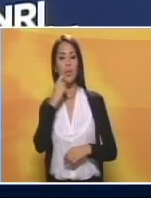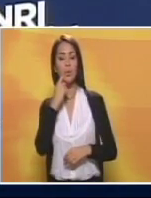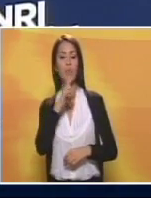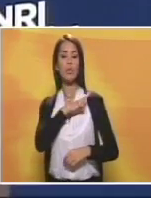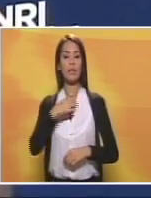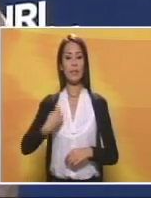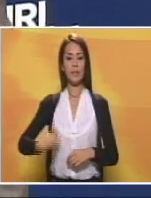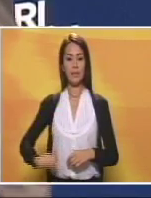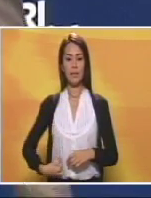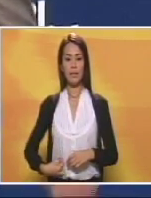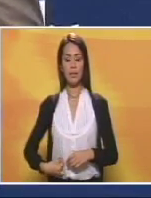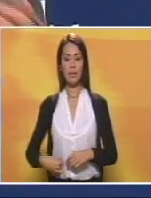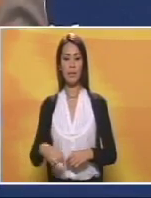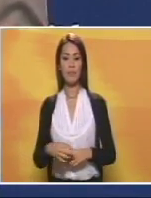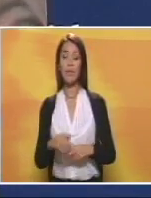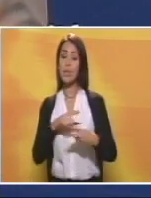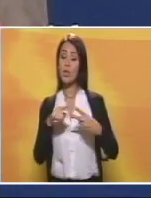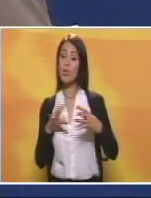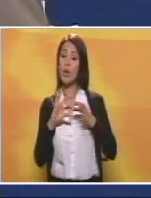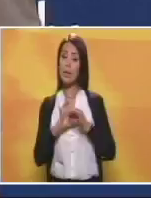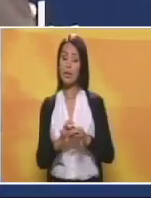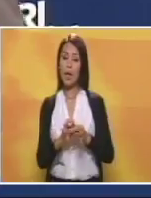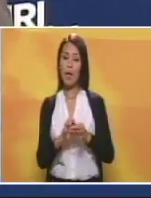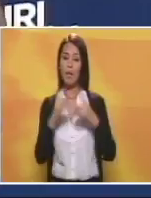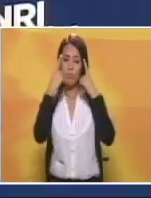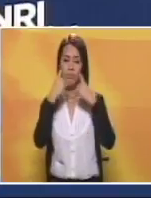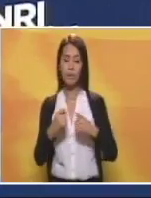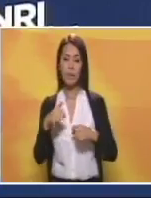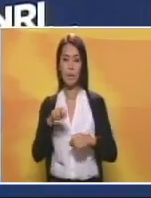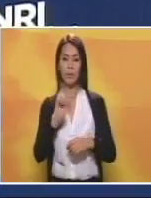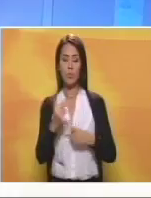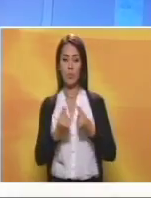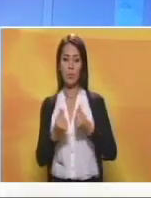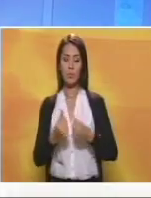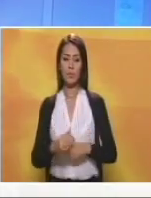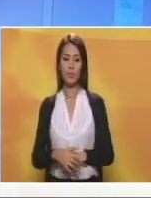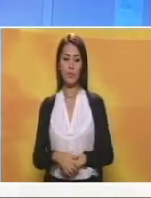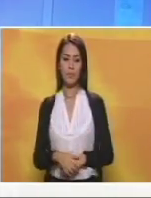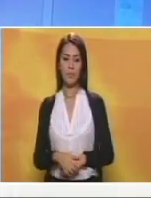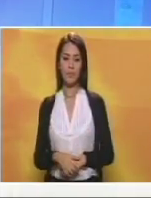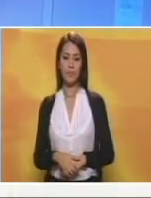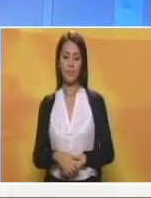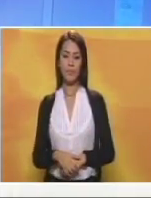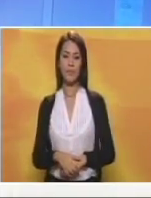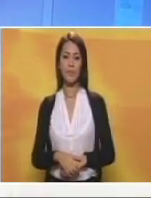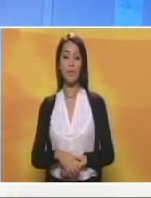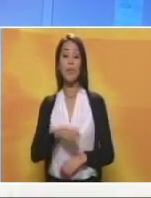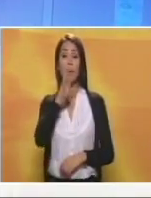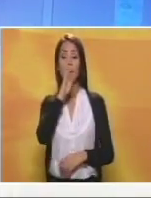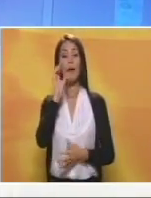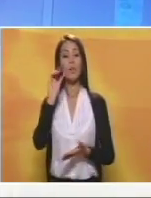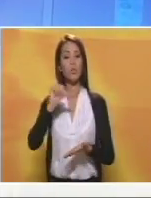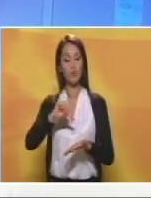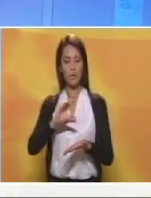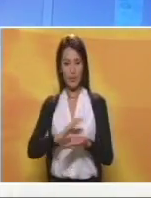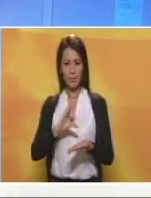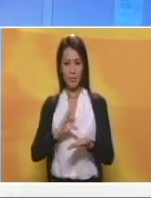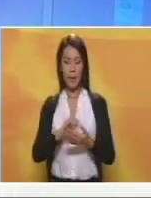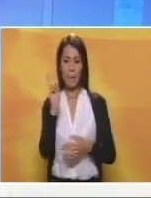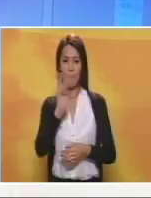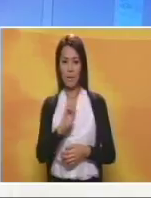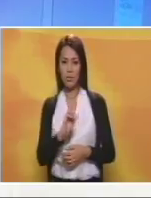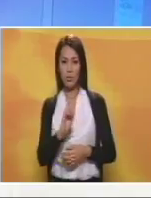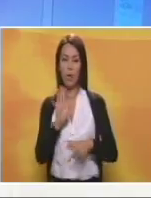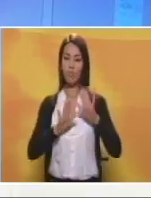China y 2 aliados estratégicos de Venezuela en materia económica. El Banco Central de Venezuela informó que tras 7